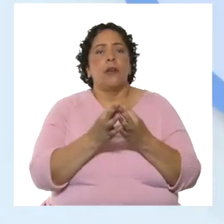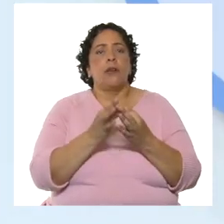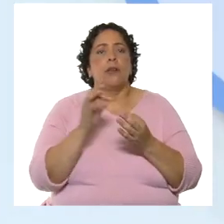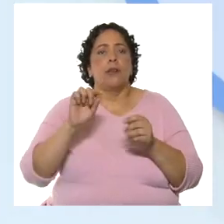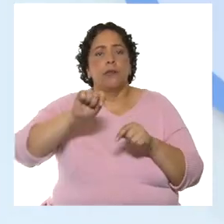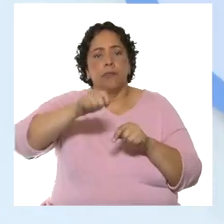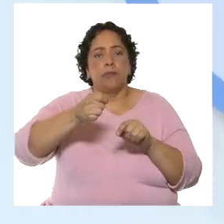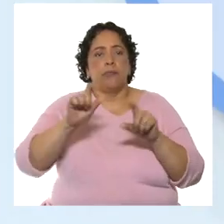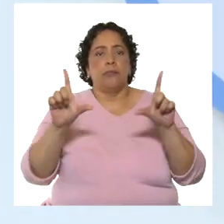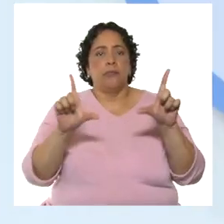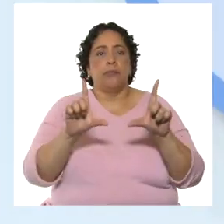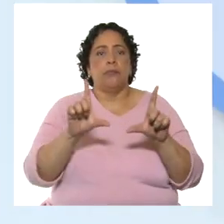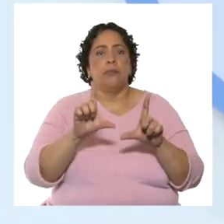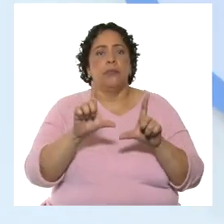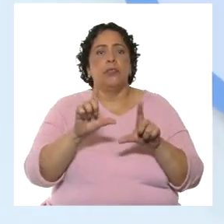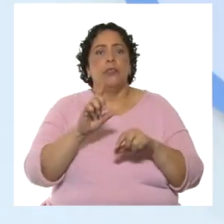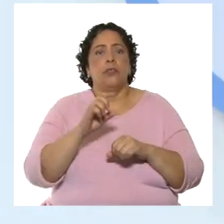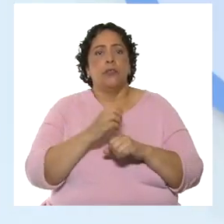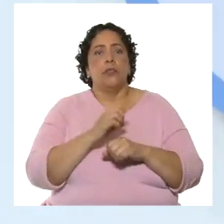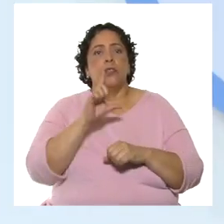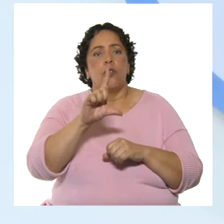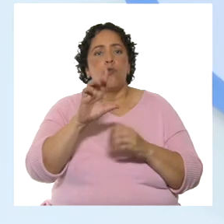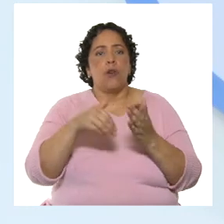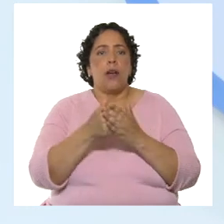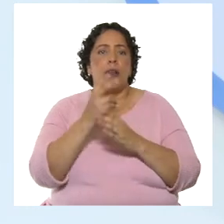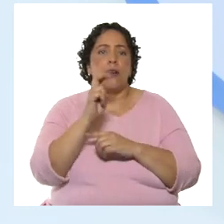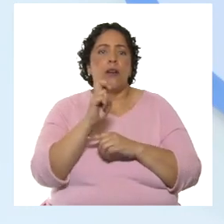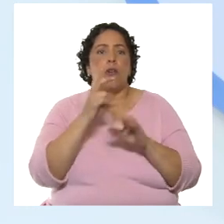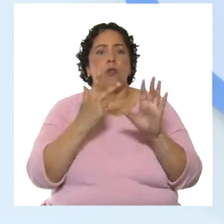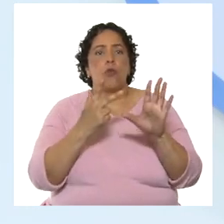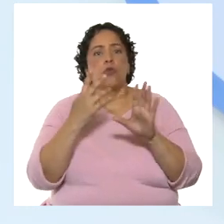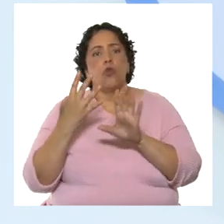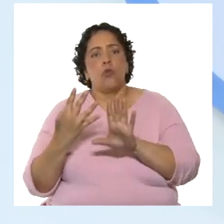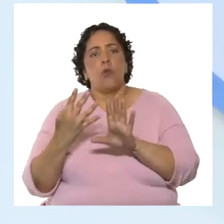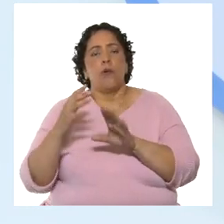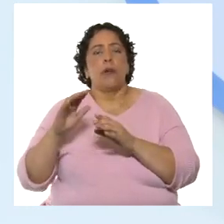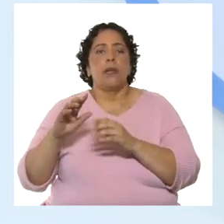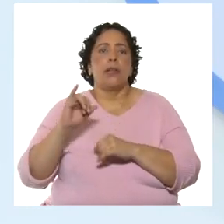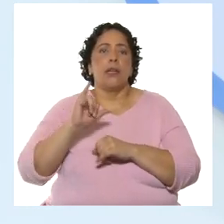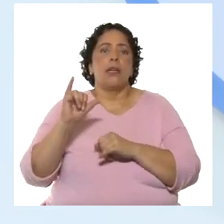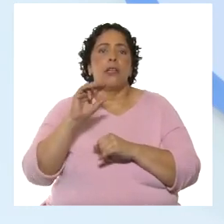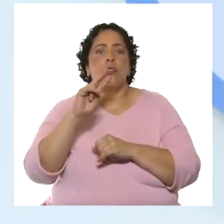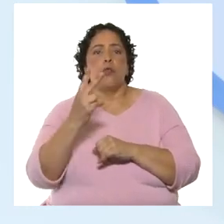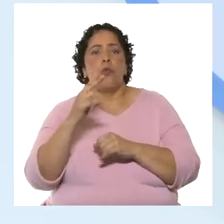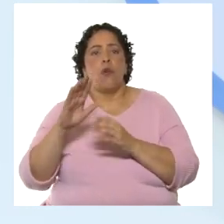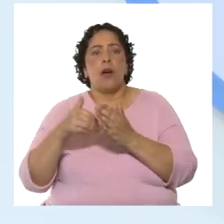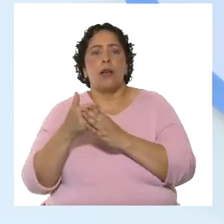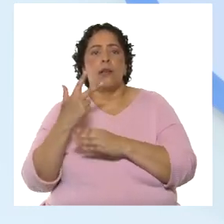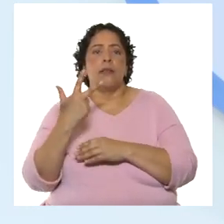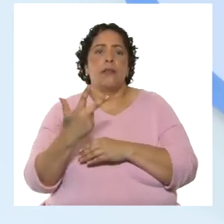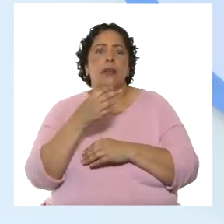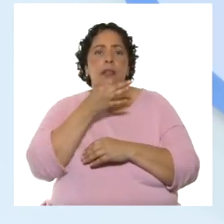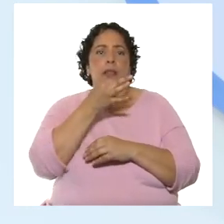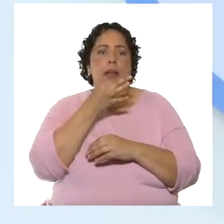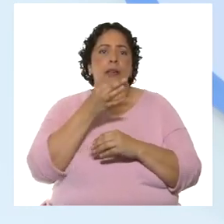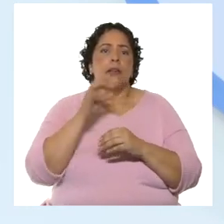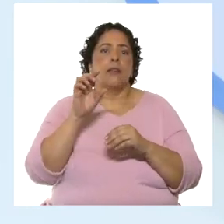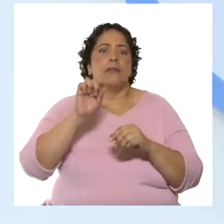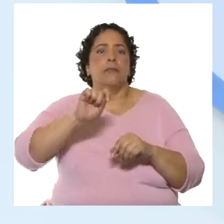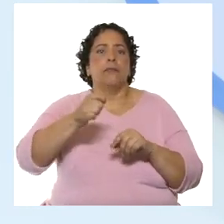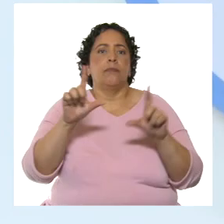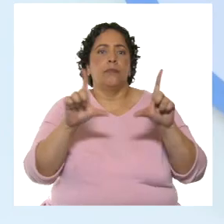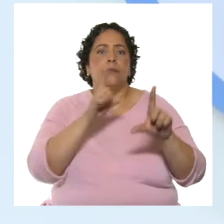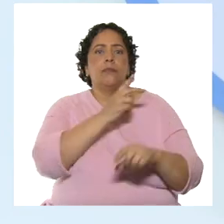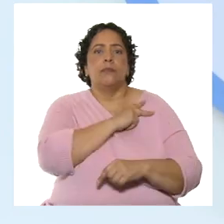a que nos sintonice en nuestros dos horarios, de lunes a viernes de 8 a 9 de la mañana y de 2 a 3 de la tarde. ¿Por dónde? Por